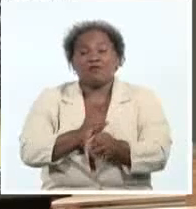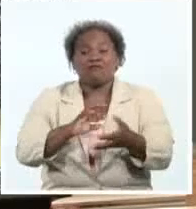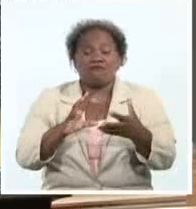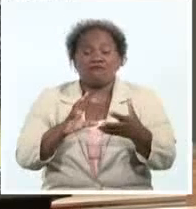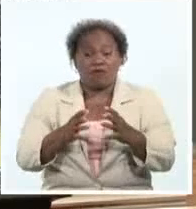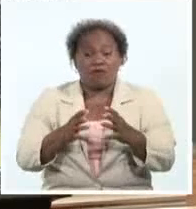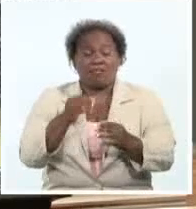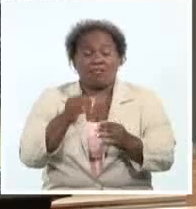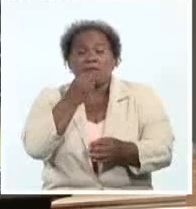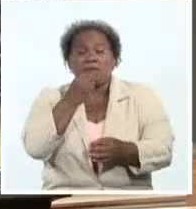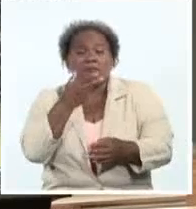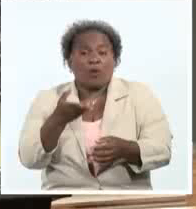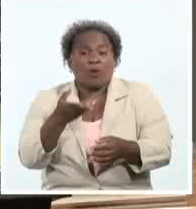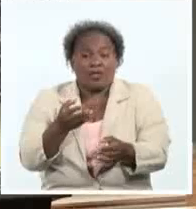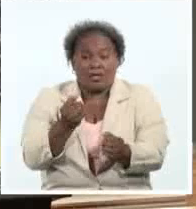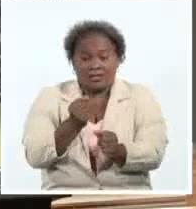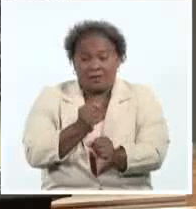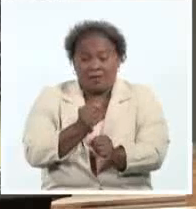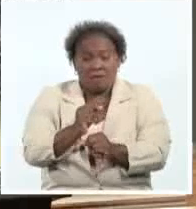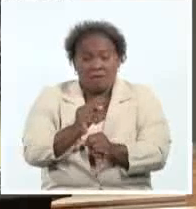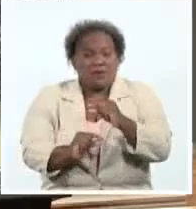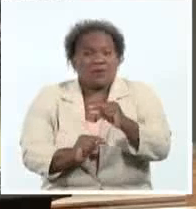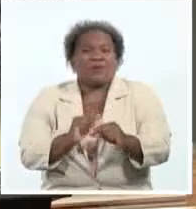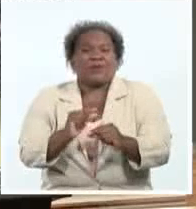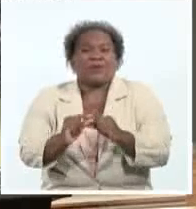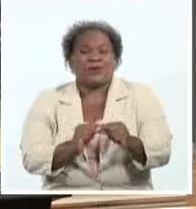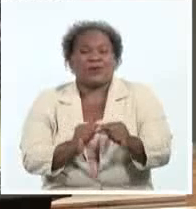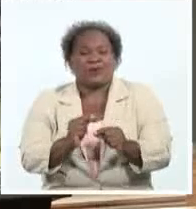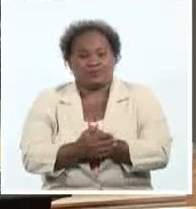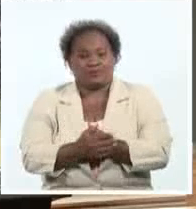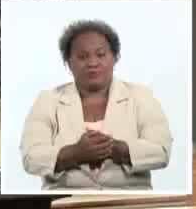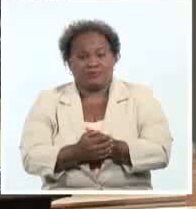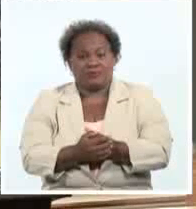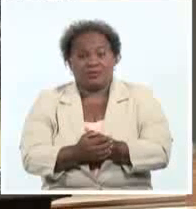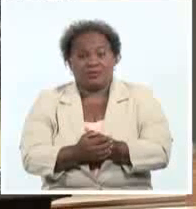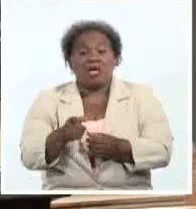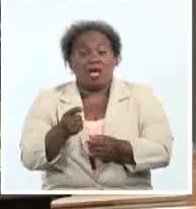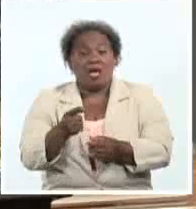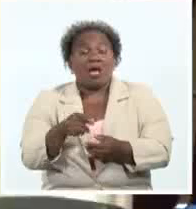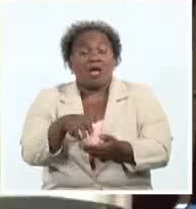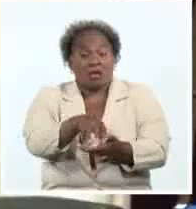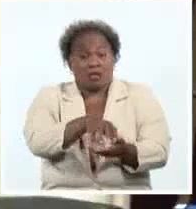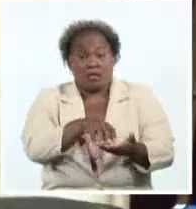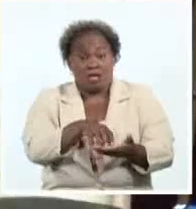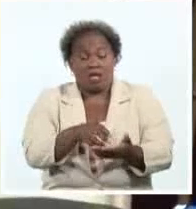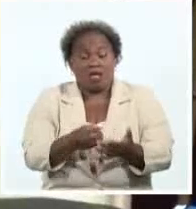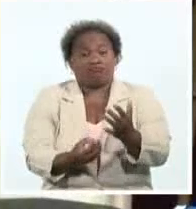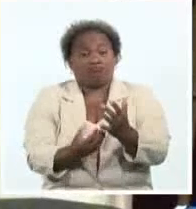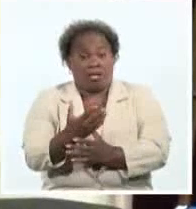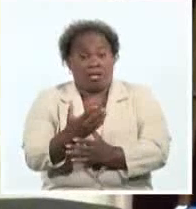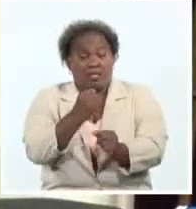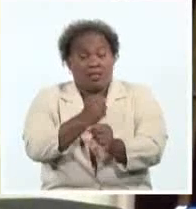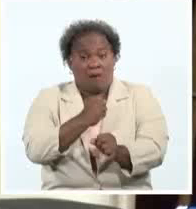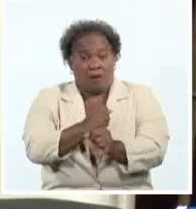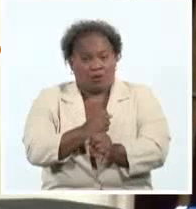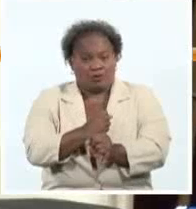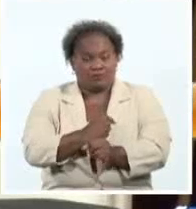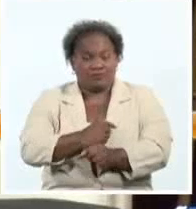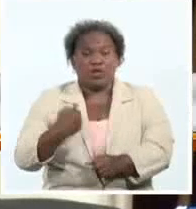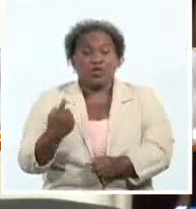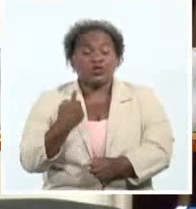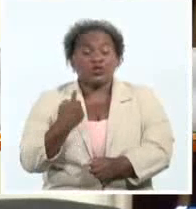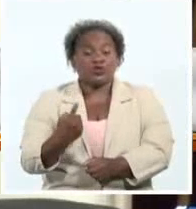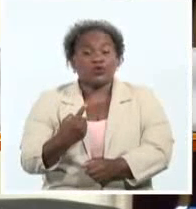estos lugares gradualmente en correspondencia con la creación de empleo. Nosotros tenemos más